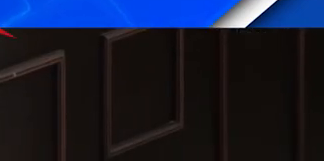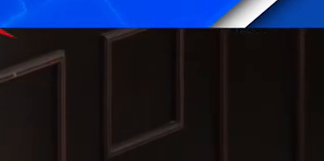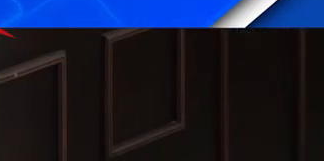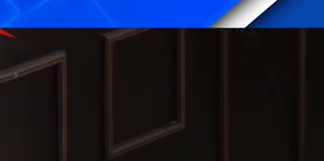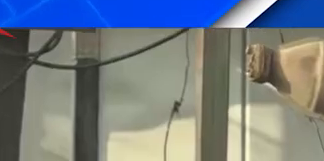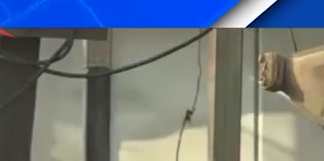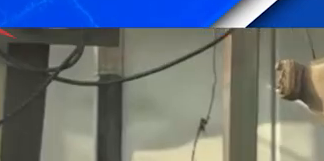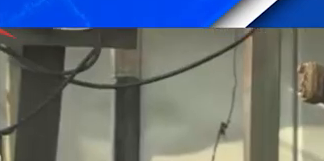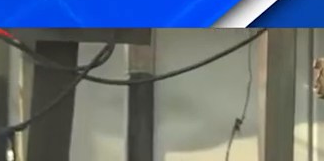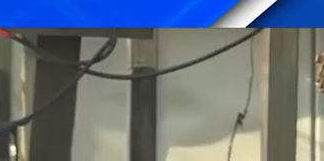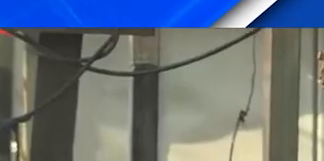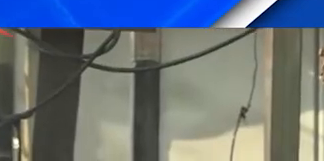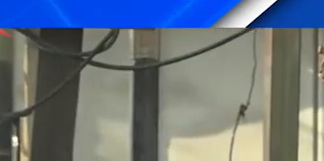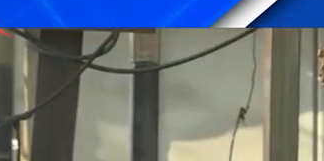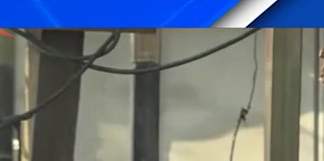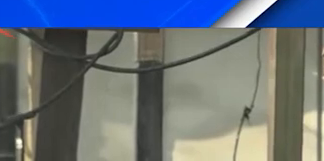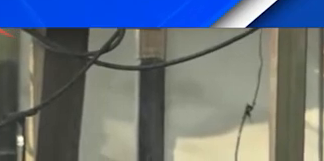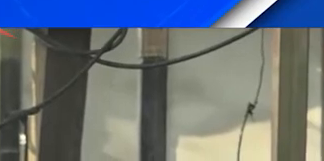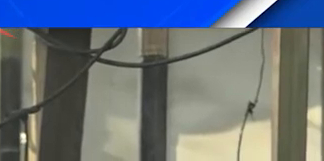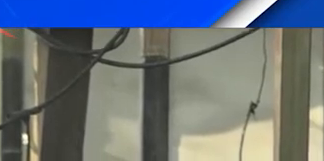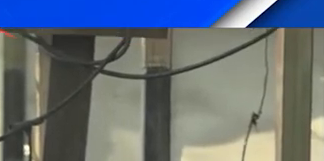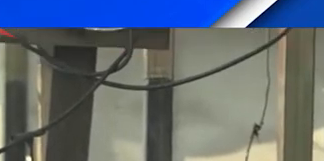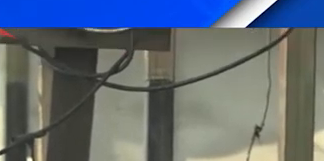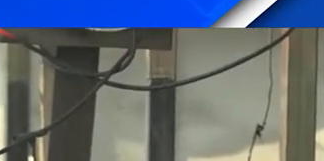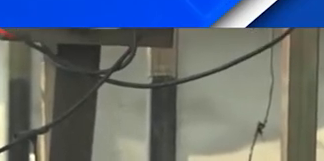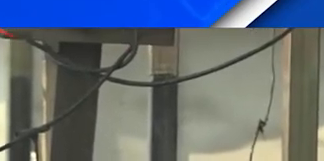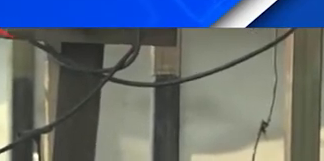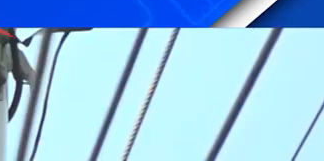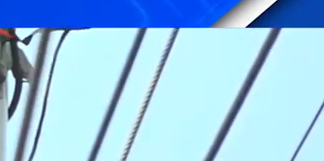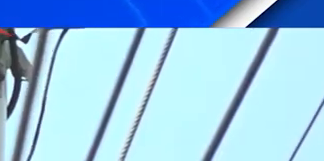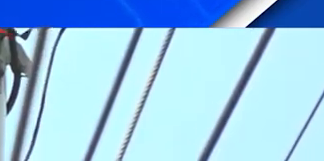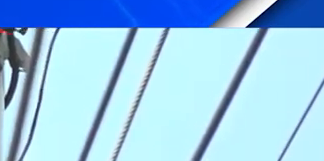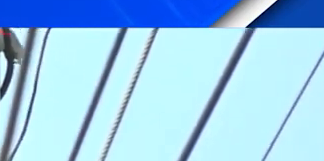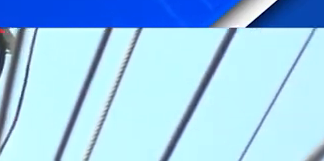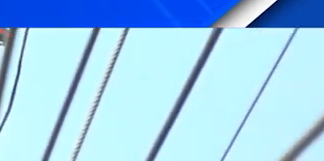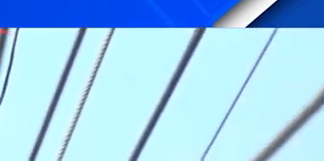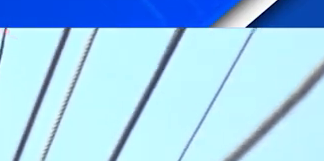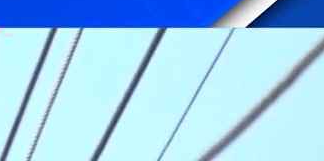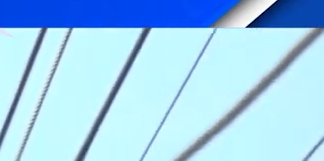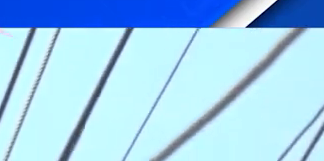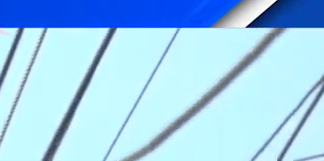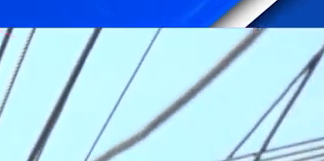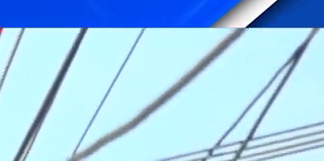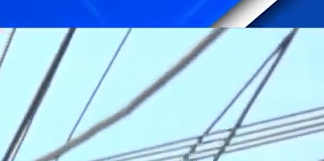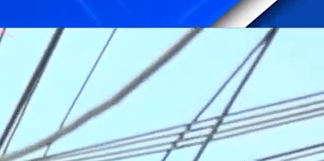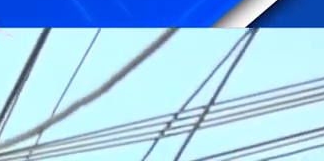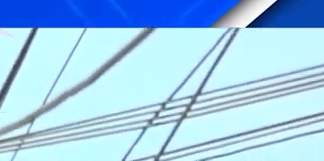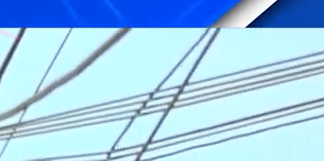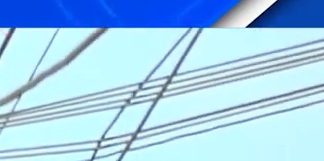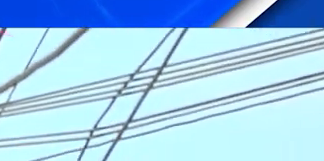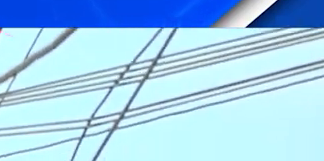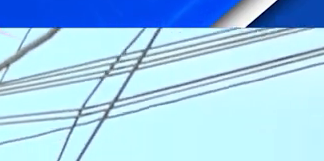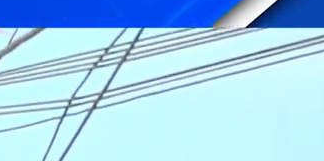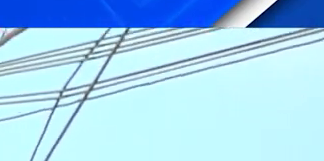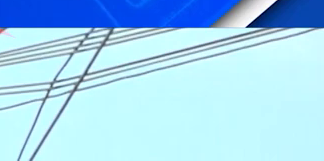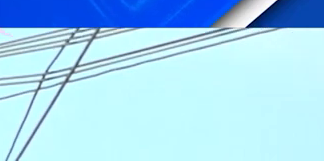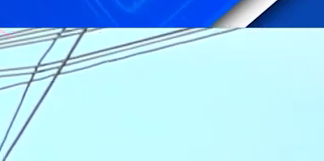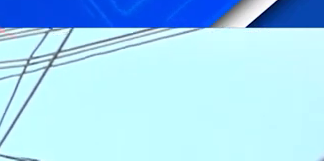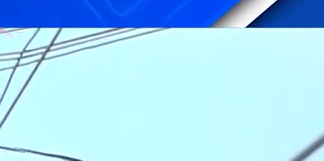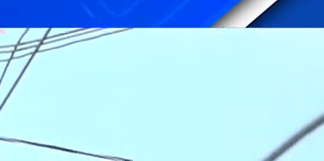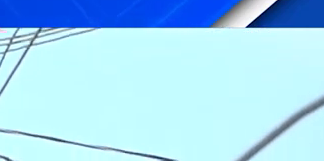de generación de energía eléctrica, según el informe de gestión de todas las instituciones que integran el